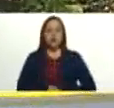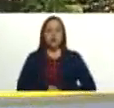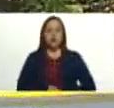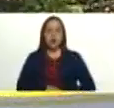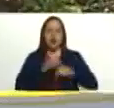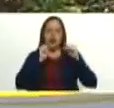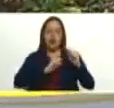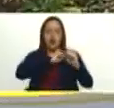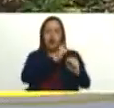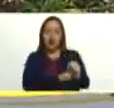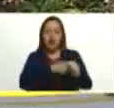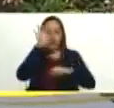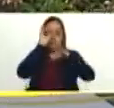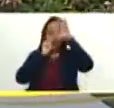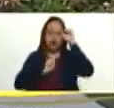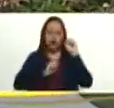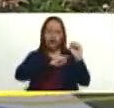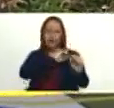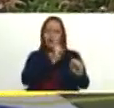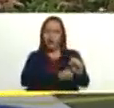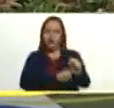poderosas, de conocimiento poderoso,